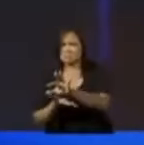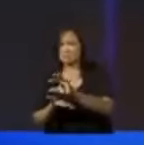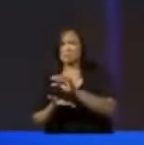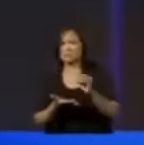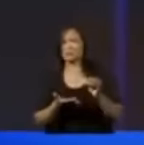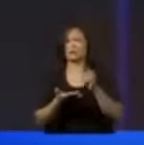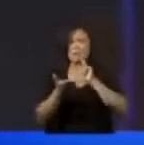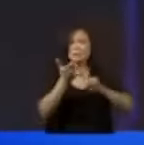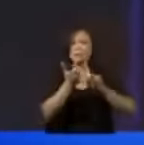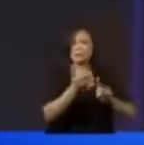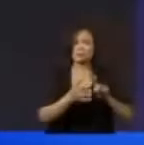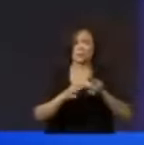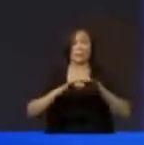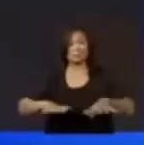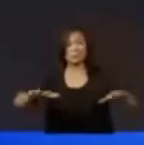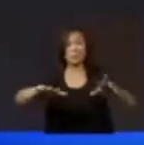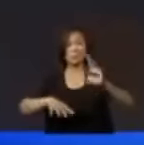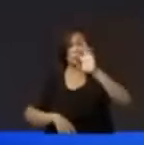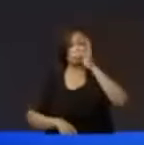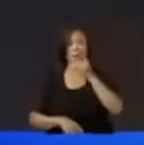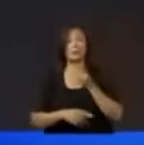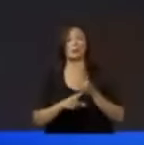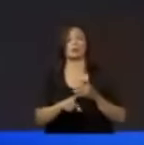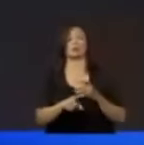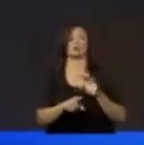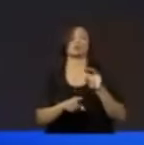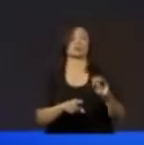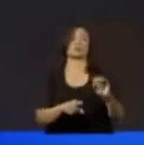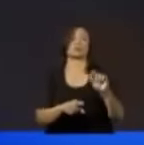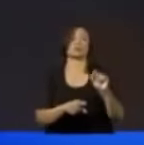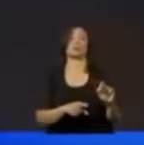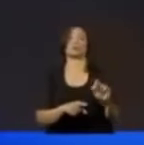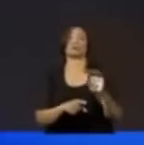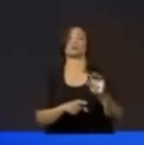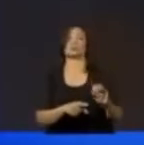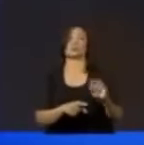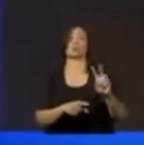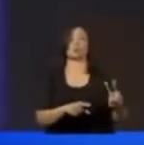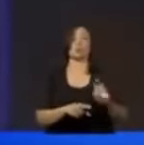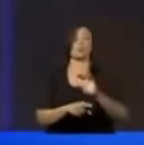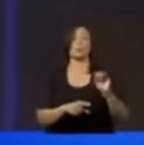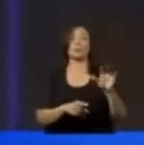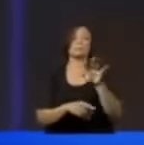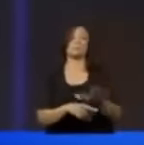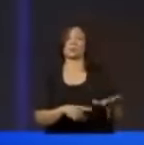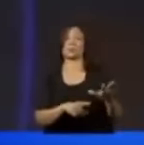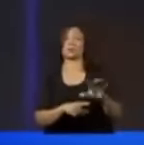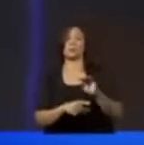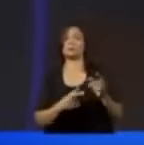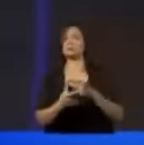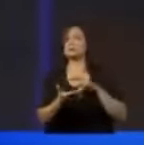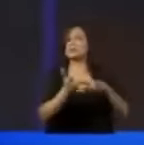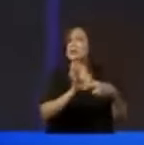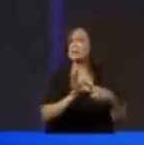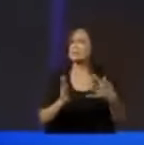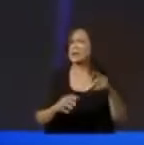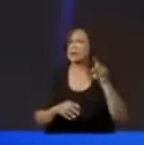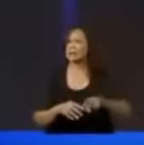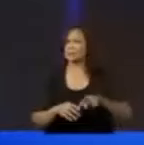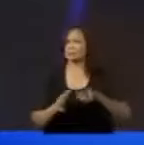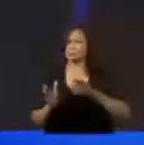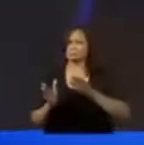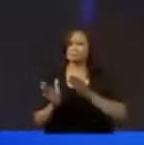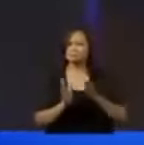investigaciones. Igual en toda República Dominicana, apenas un 0.02 promedio. Entonces quiere decir que tenemos